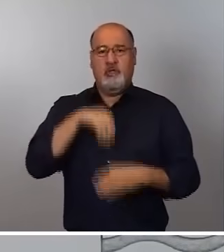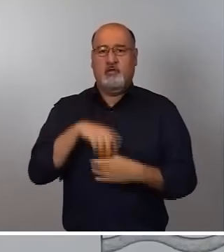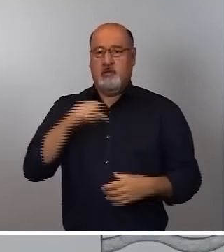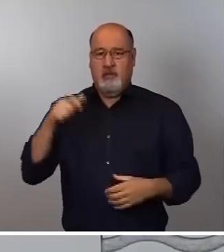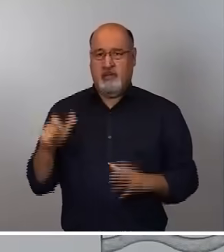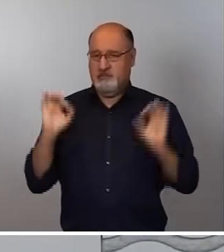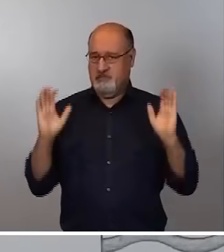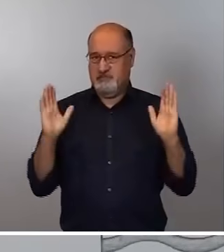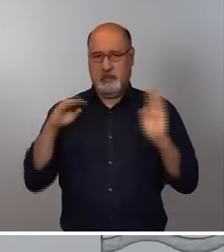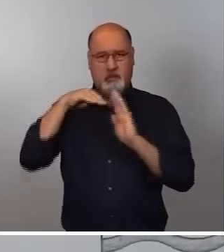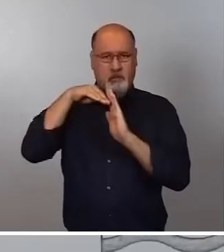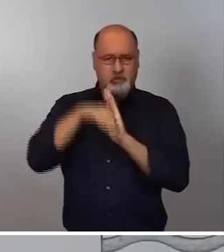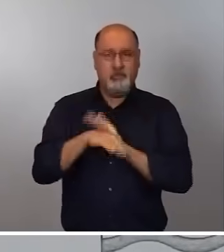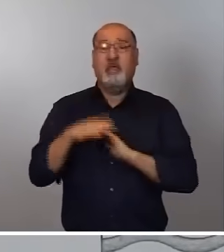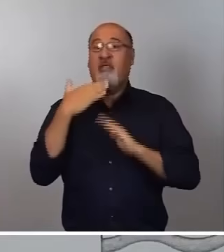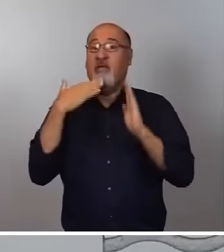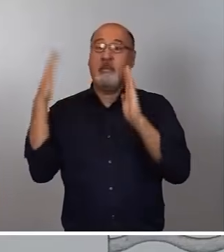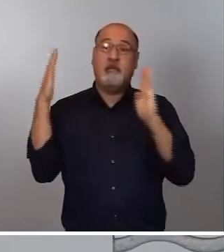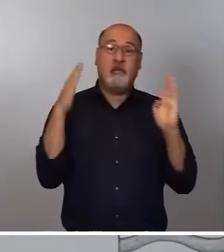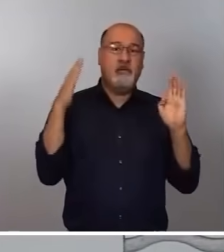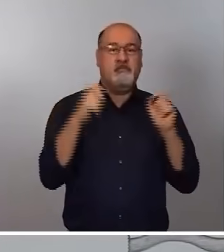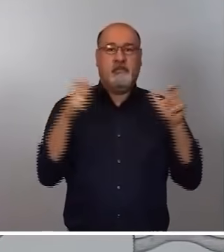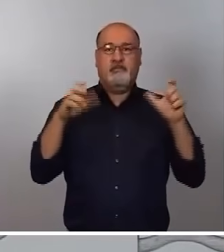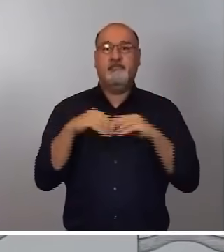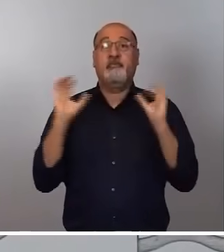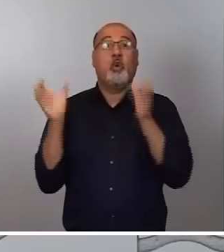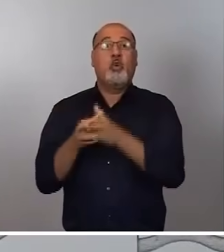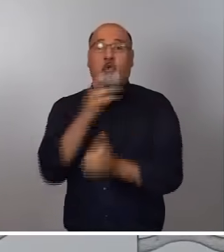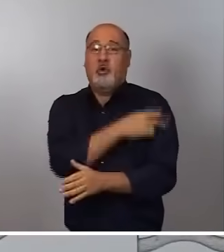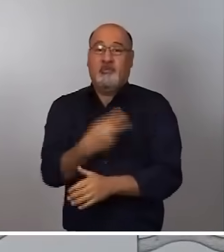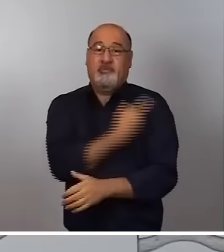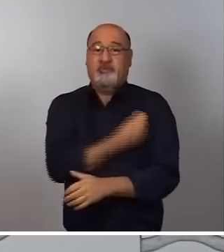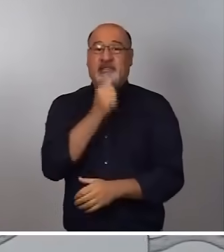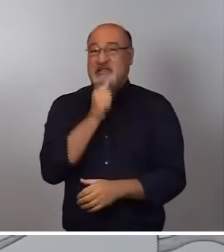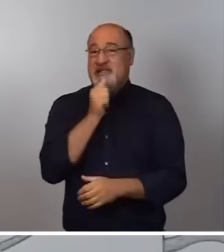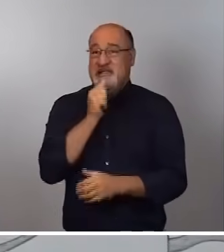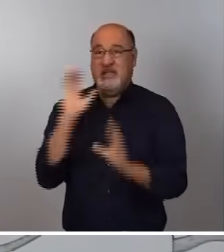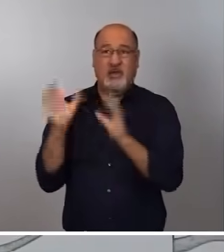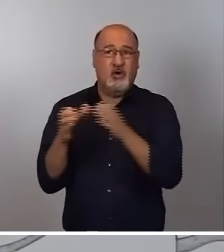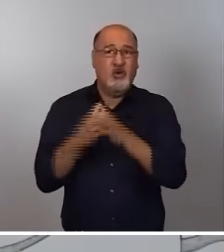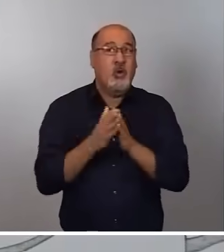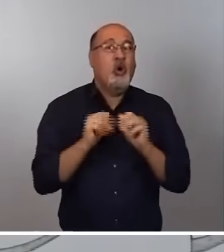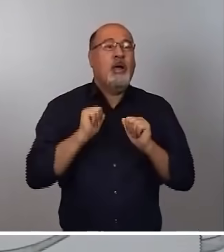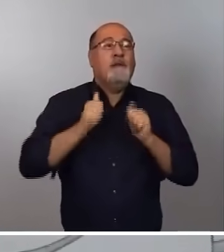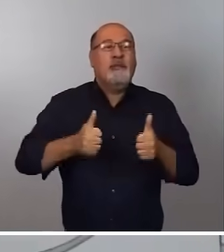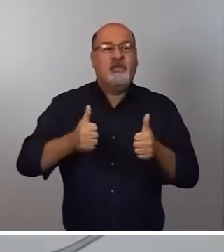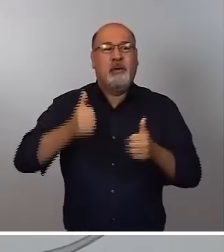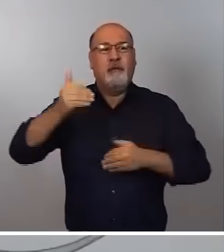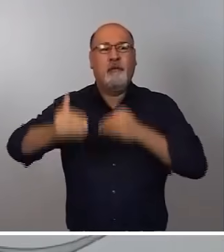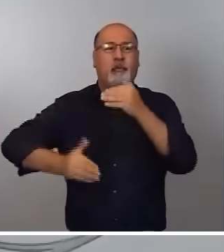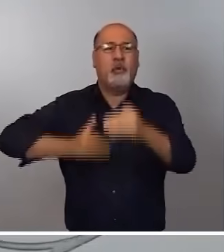decreciente de edad sin embargo los grupos no vacunados un inicio del proceso de vacunación